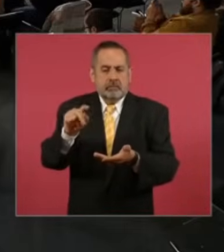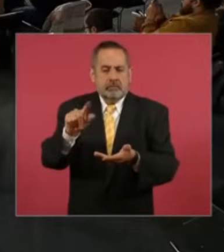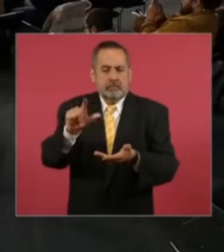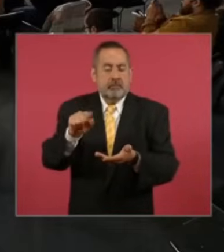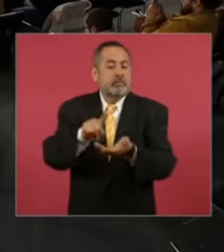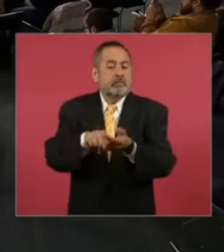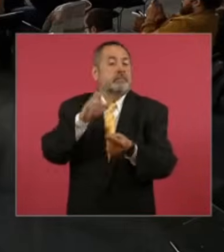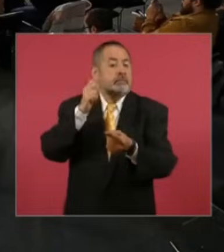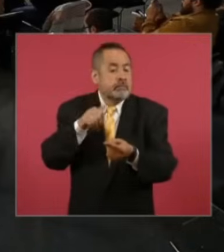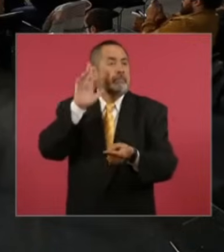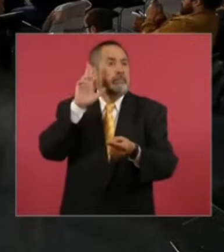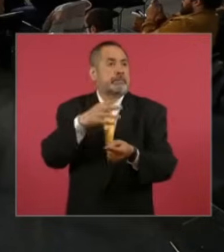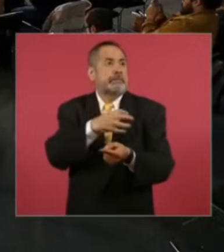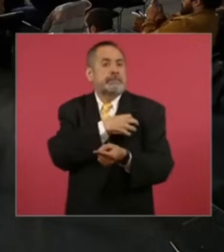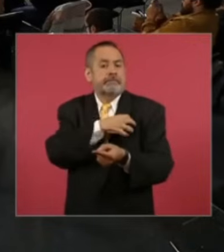era el capitán